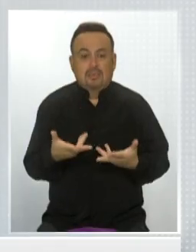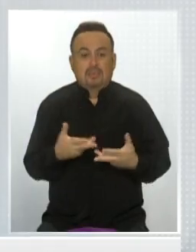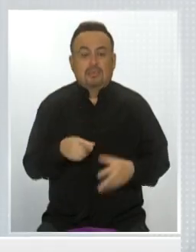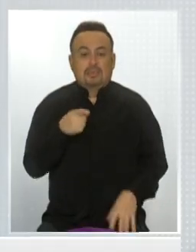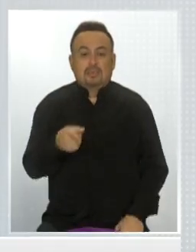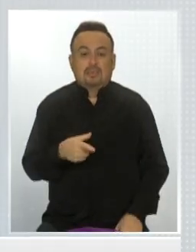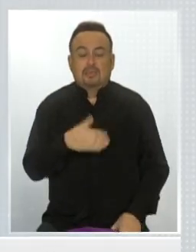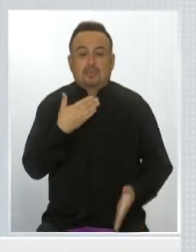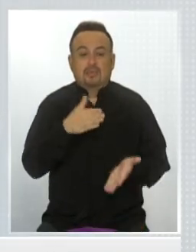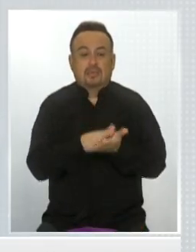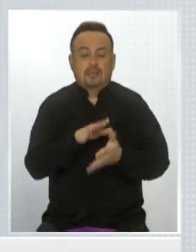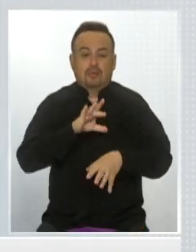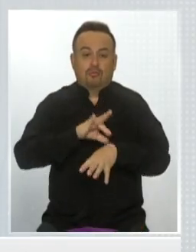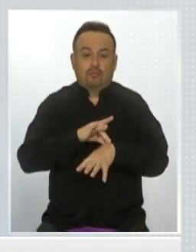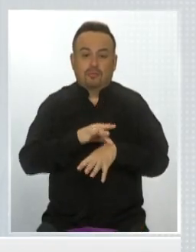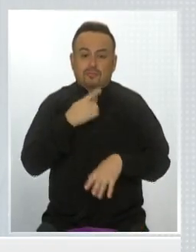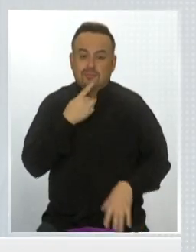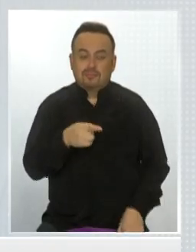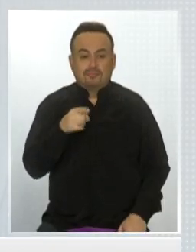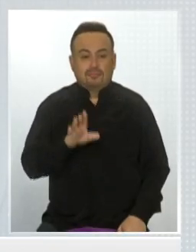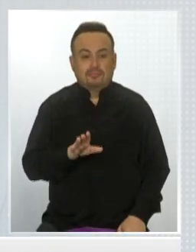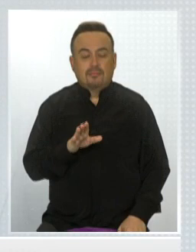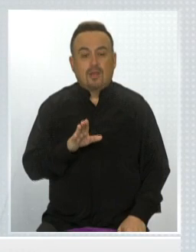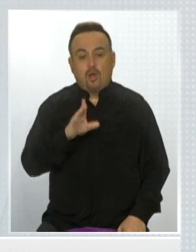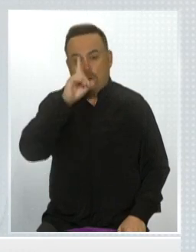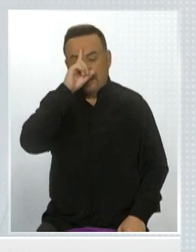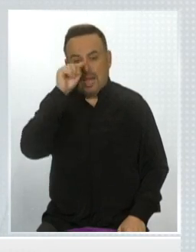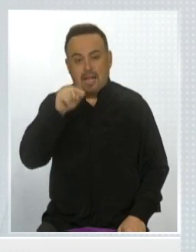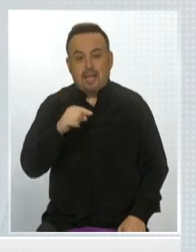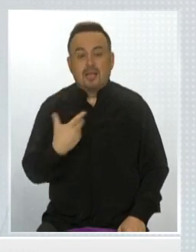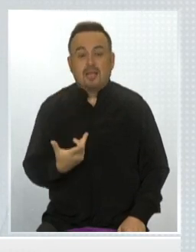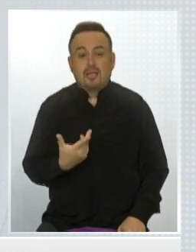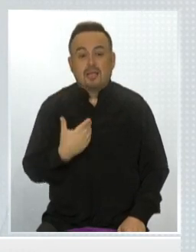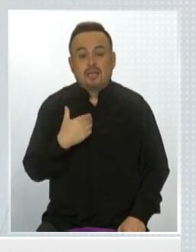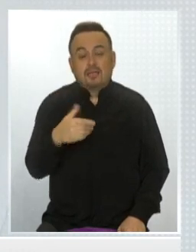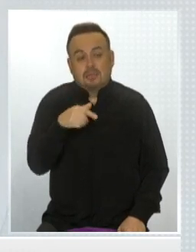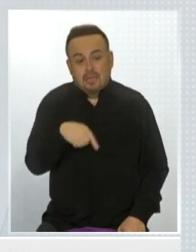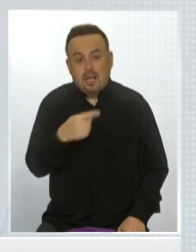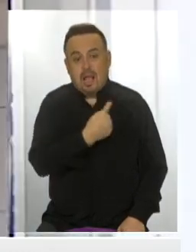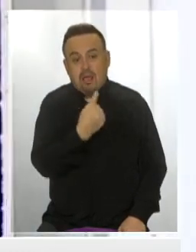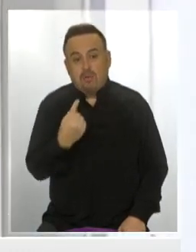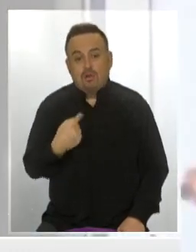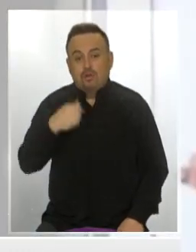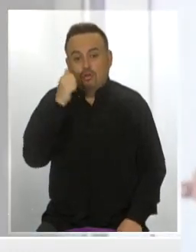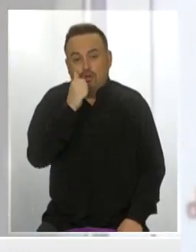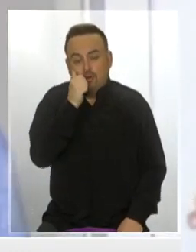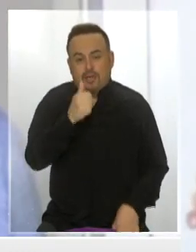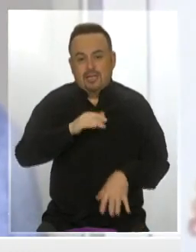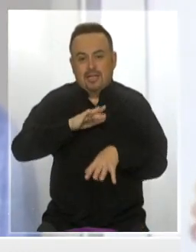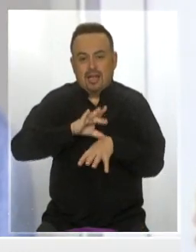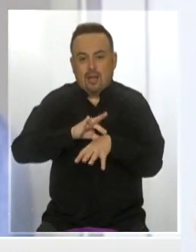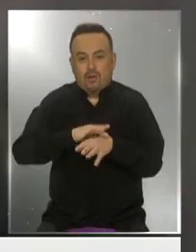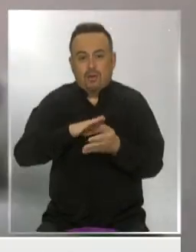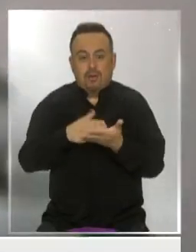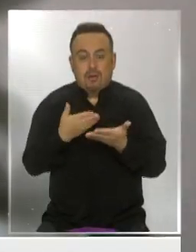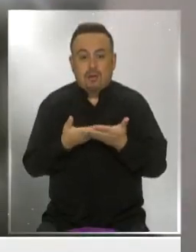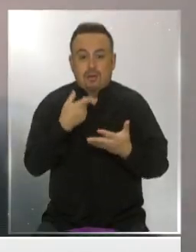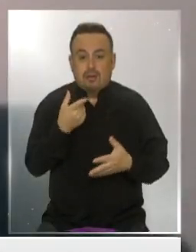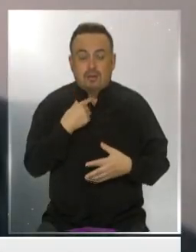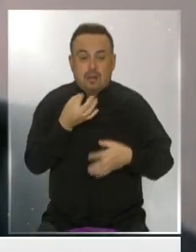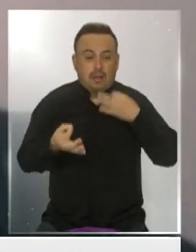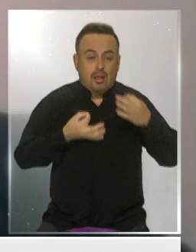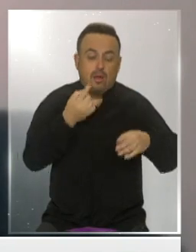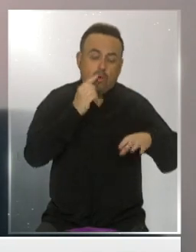en un mártir de la medicina, dicen desde el Sótero. Así es el día a día para los trabajadores de la salud. Típicas cosas que nos